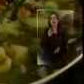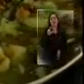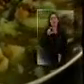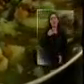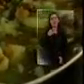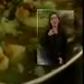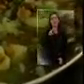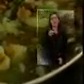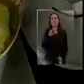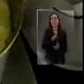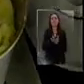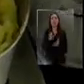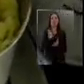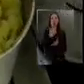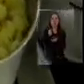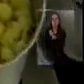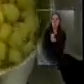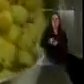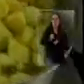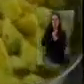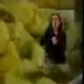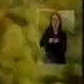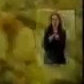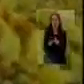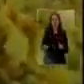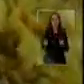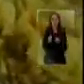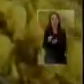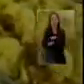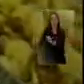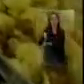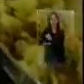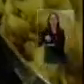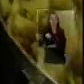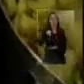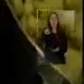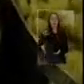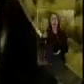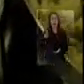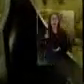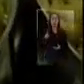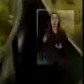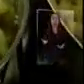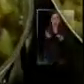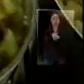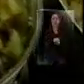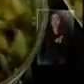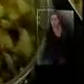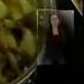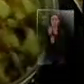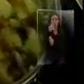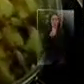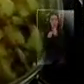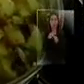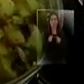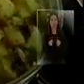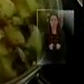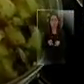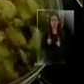como conversábamos antes, moliéndolo y mezclándolo con sal de mar para que uno se lo agregue a todo lo que